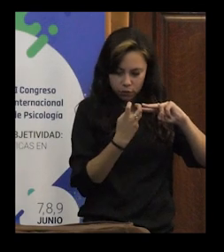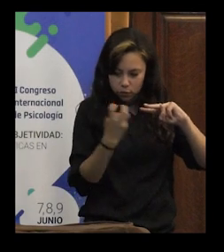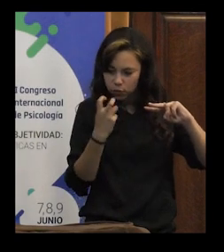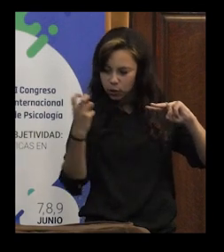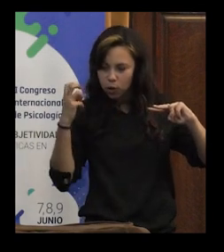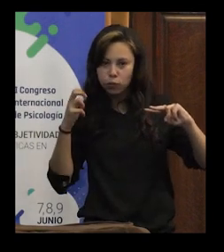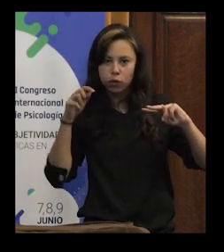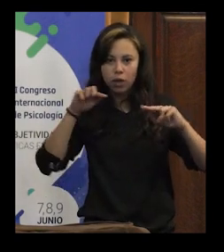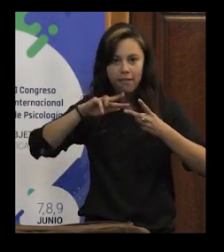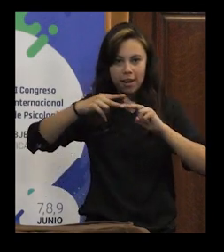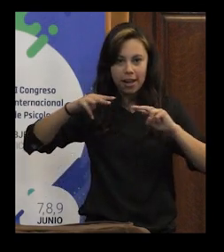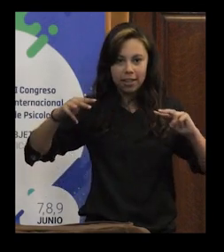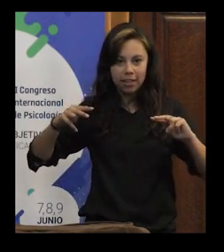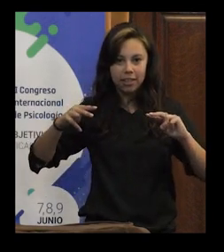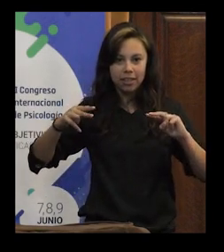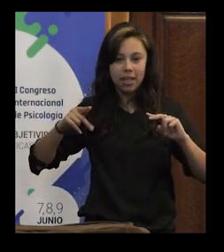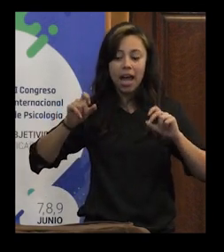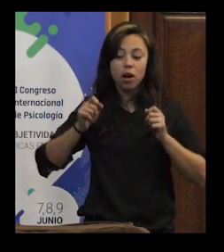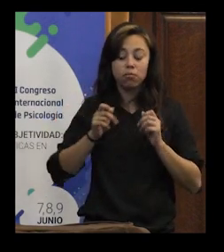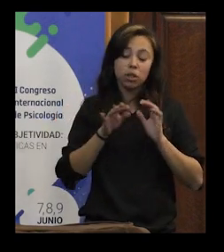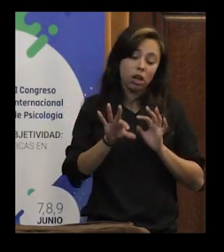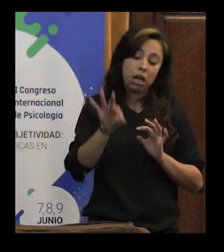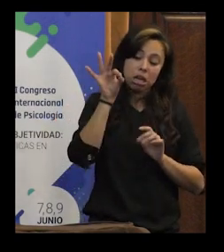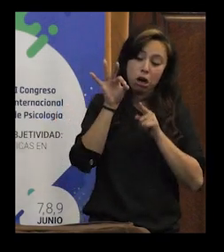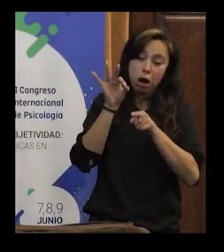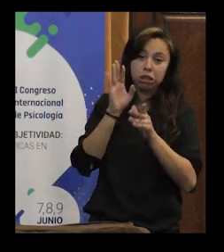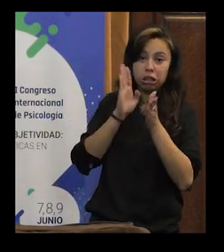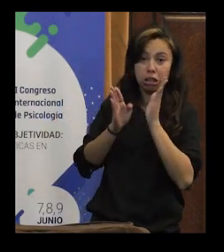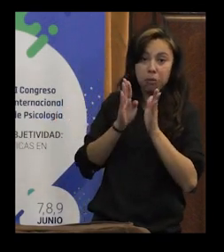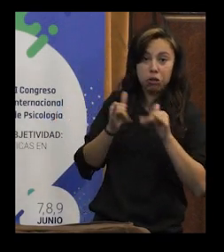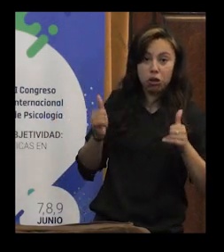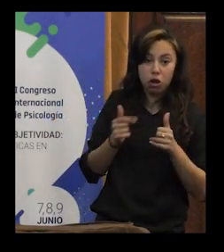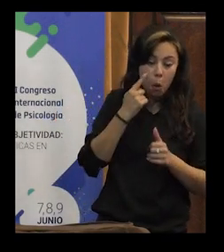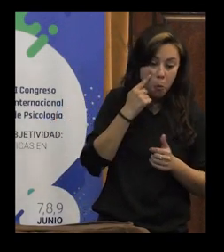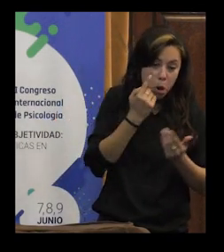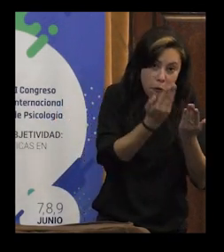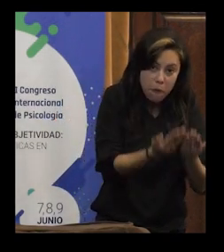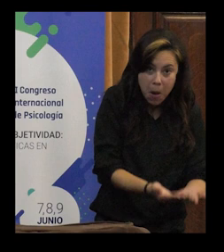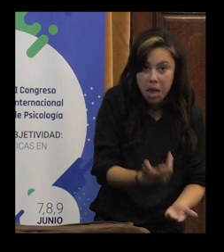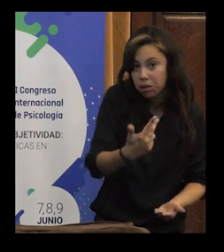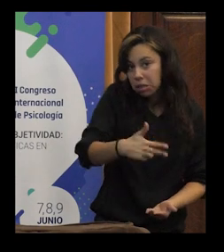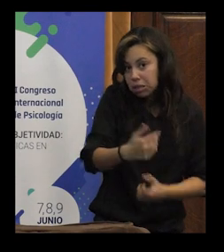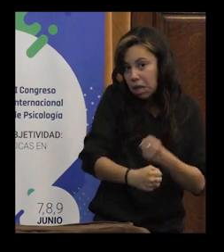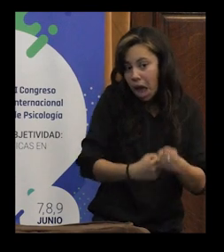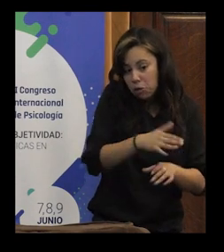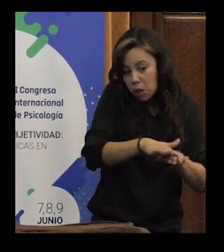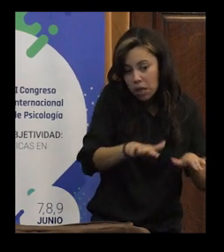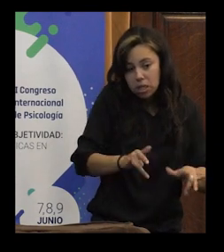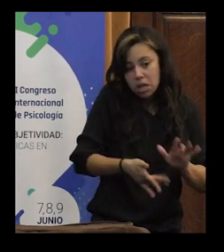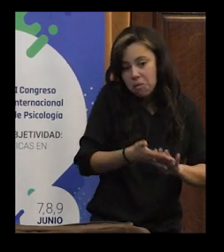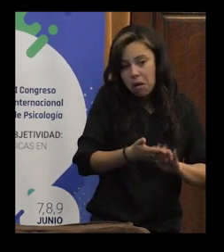los 7 meses siguientes. Es esto que se llama